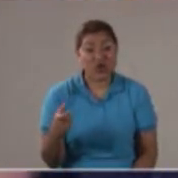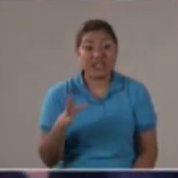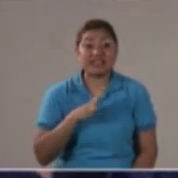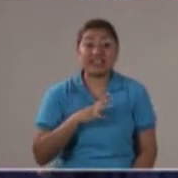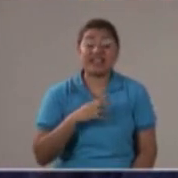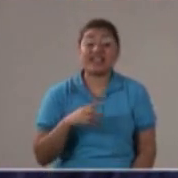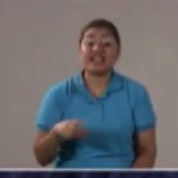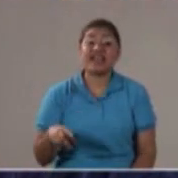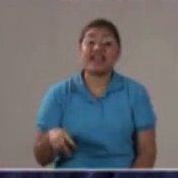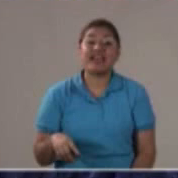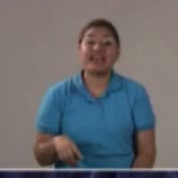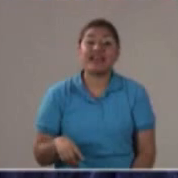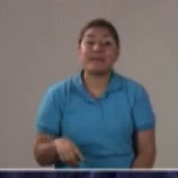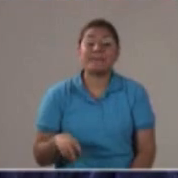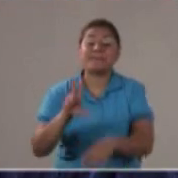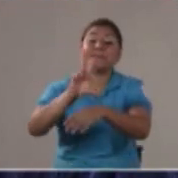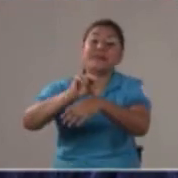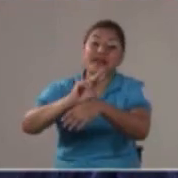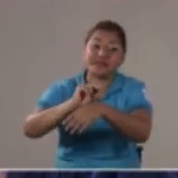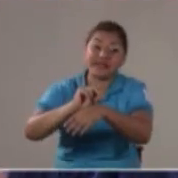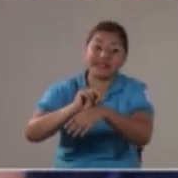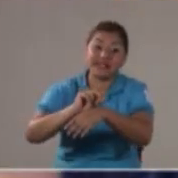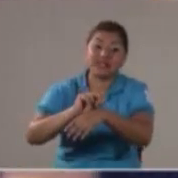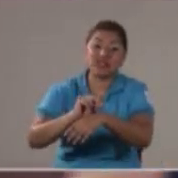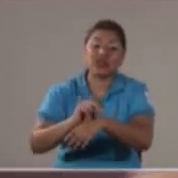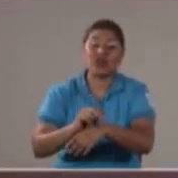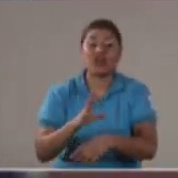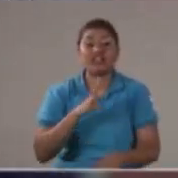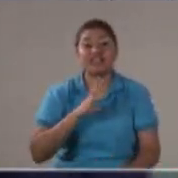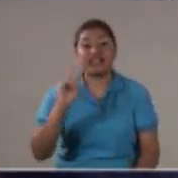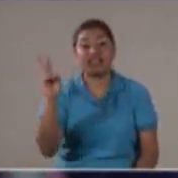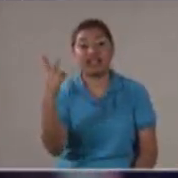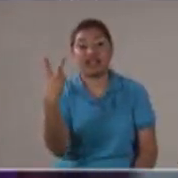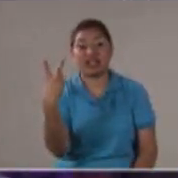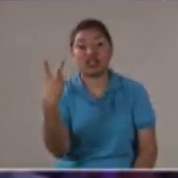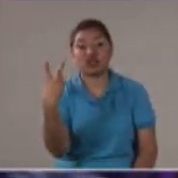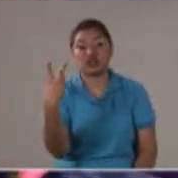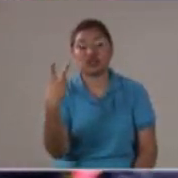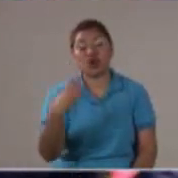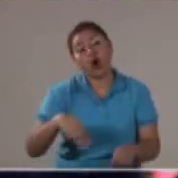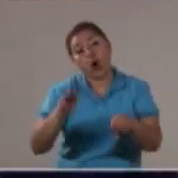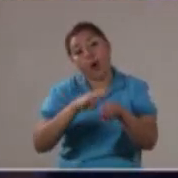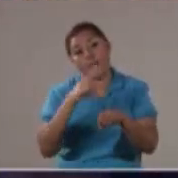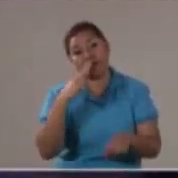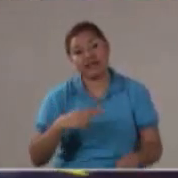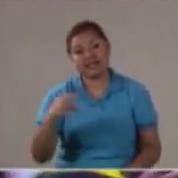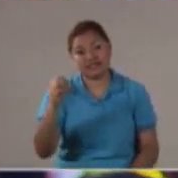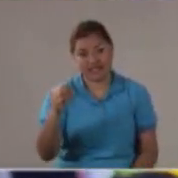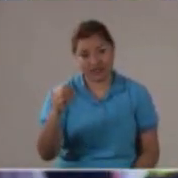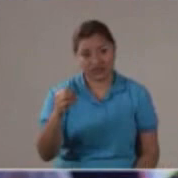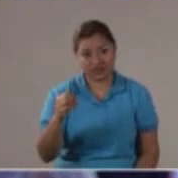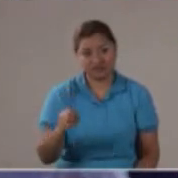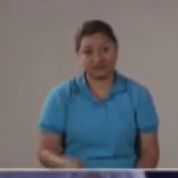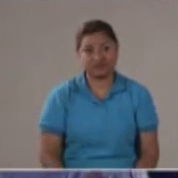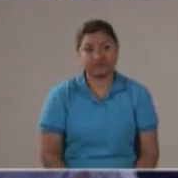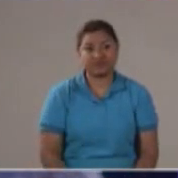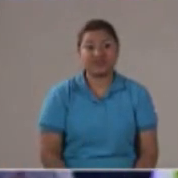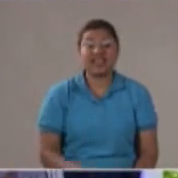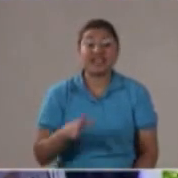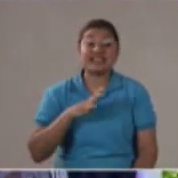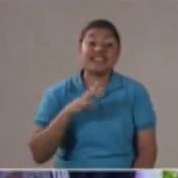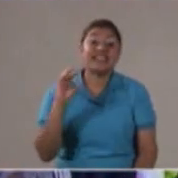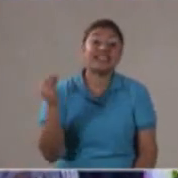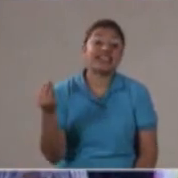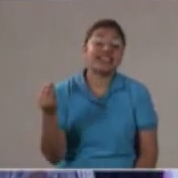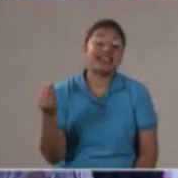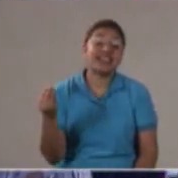Es una nueva ley, ¿va? Es una nueva ley que pusieron este año, que no, que para tener más de un hijo tienen que ganar más de